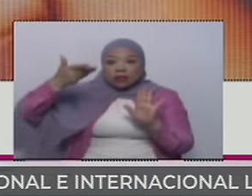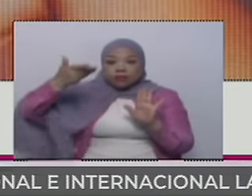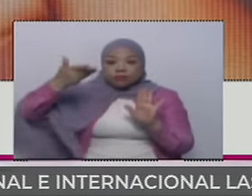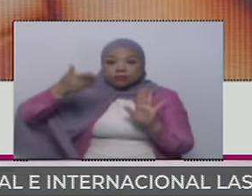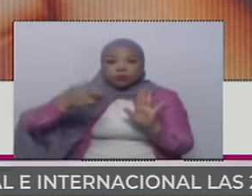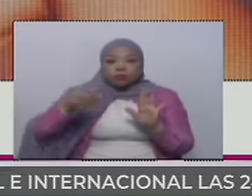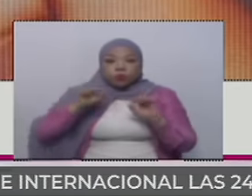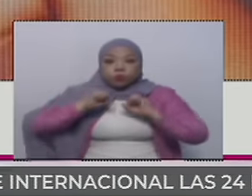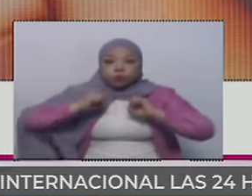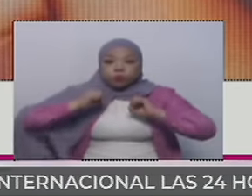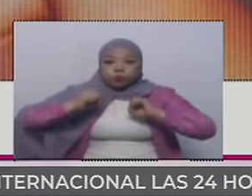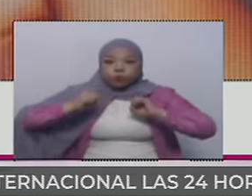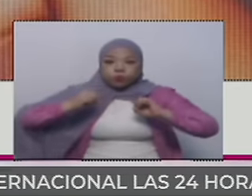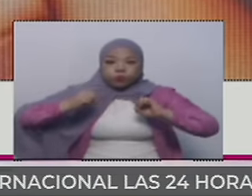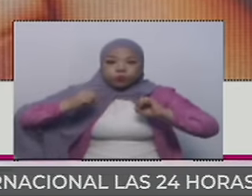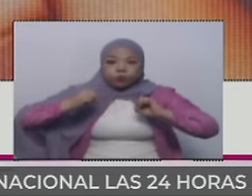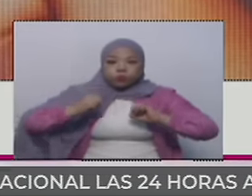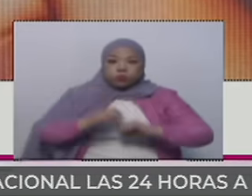obesidad,